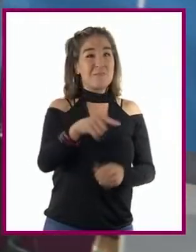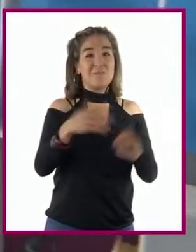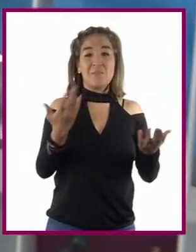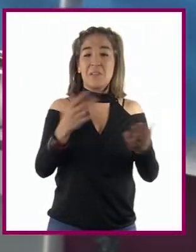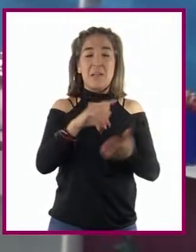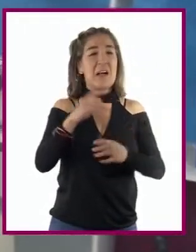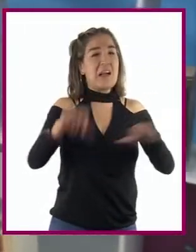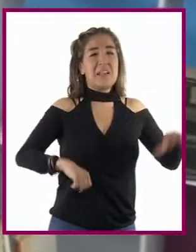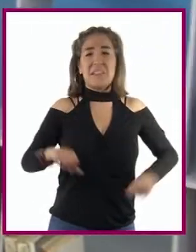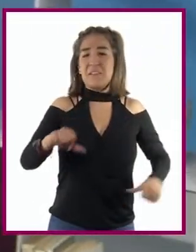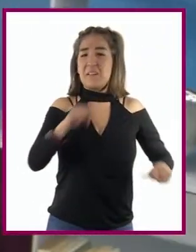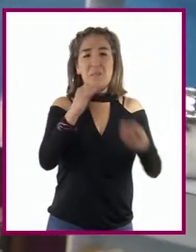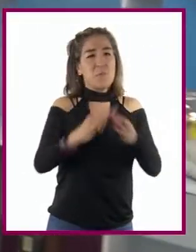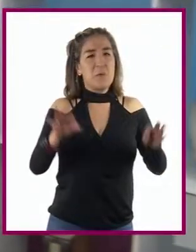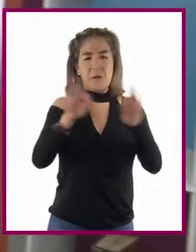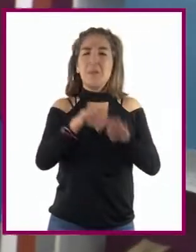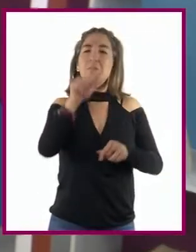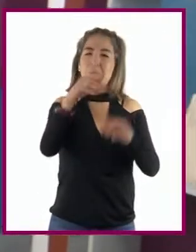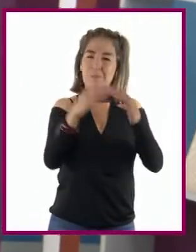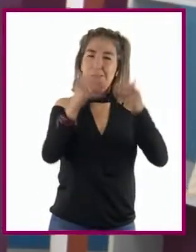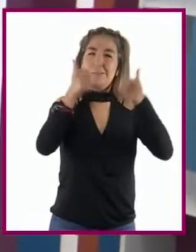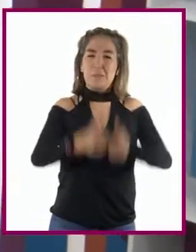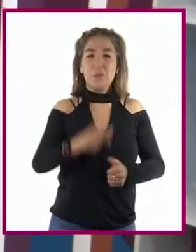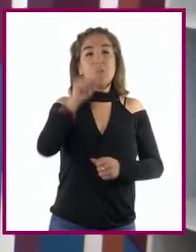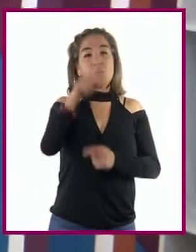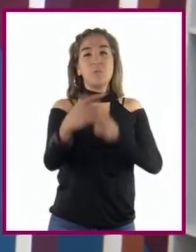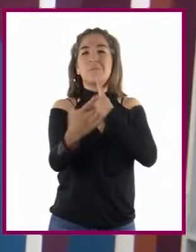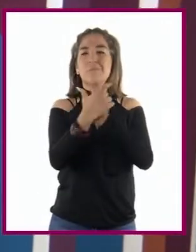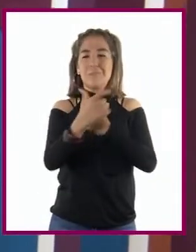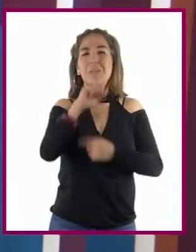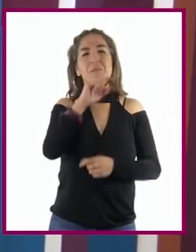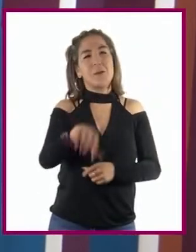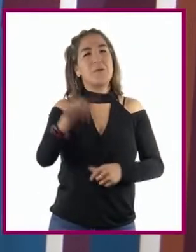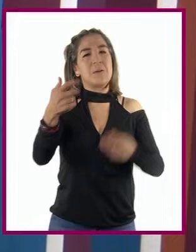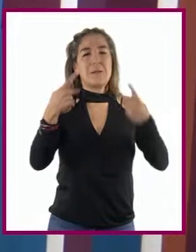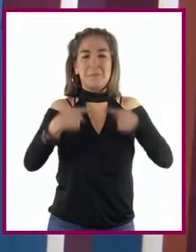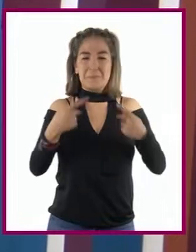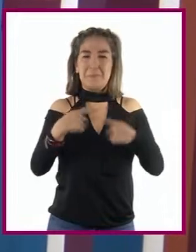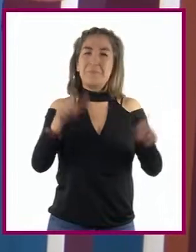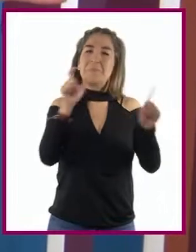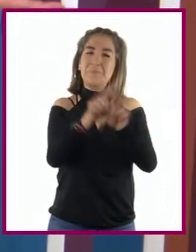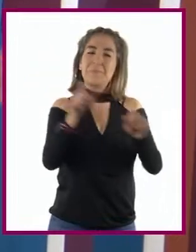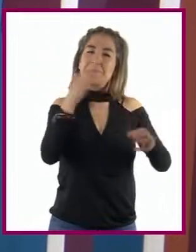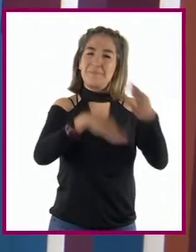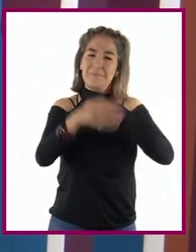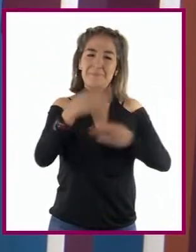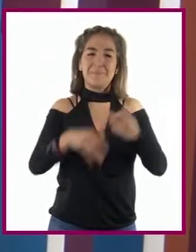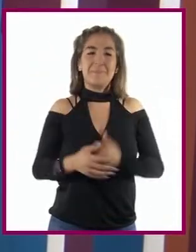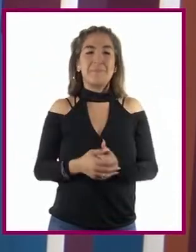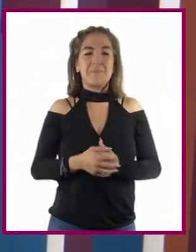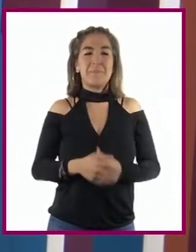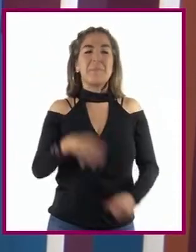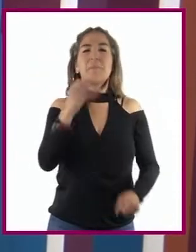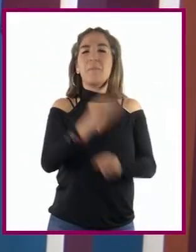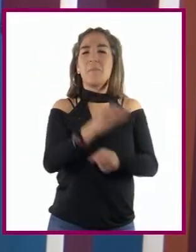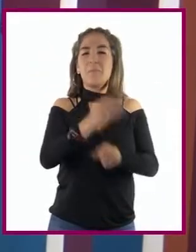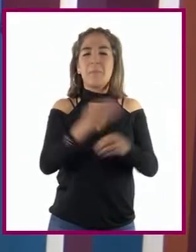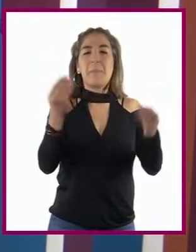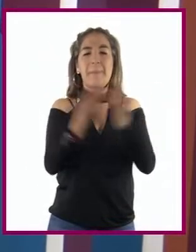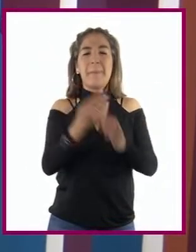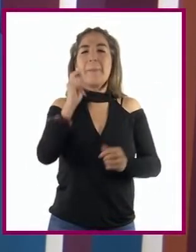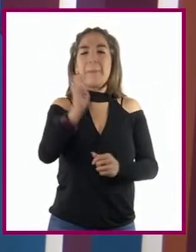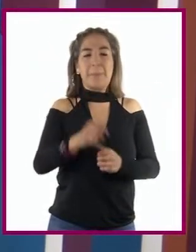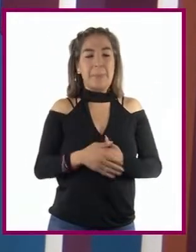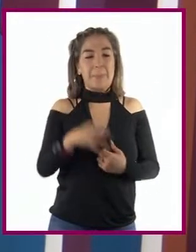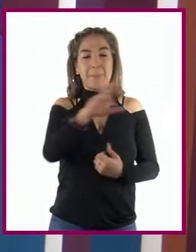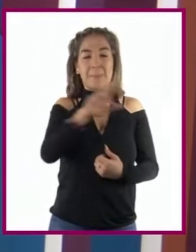alguna actividad primordial. Recuerden que al protegerse ustedes, nos protegemos todas y todos. El propósito de esta sesión